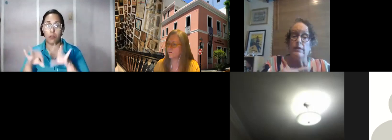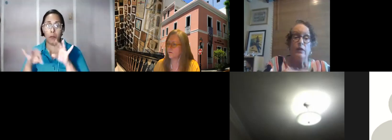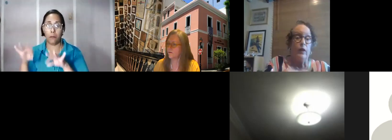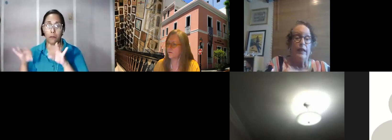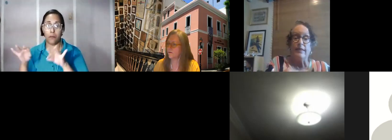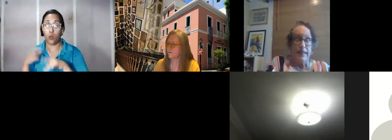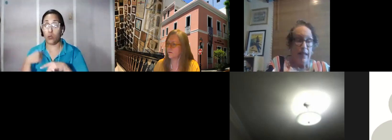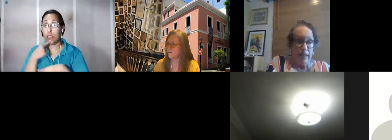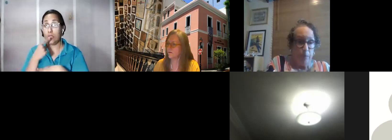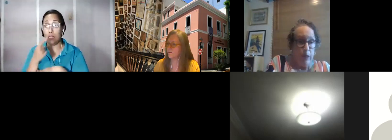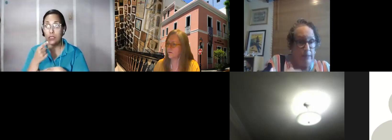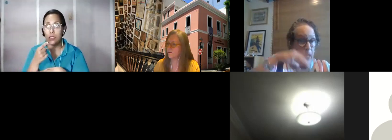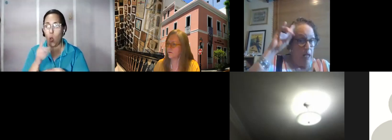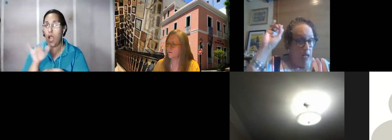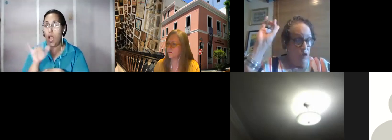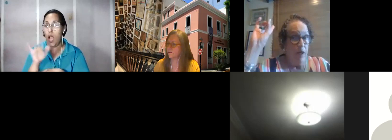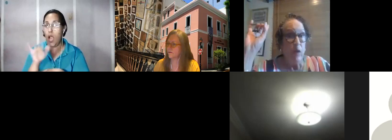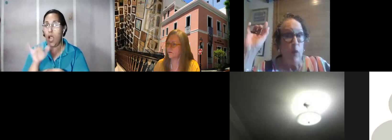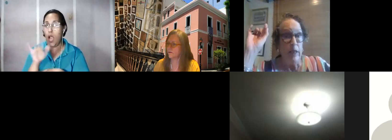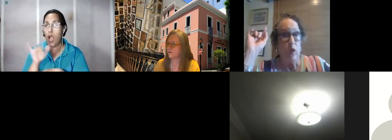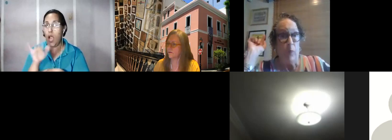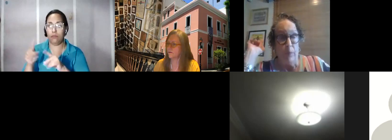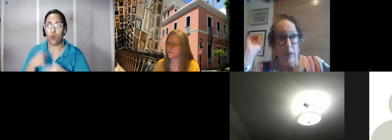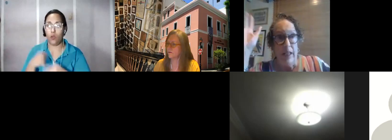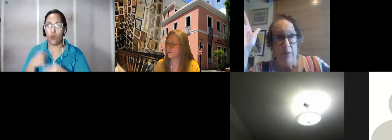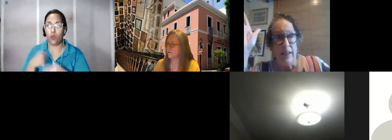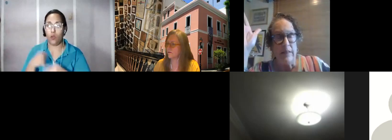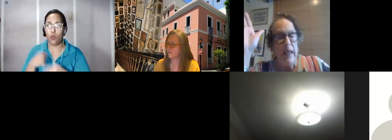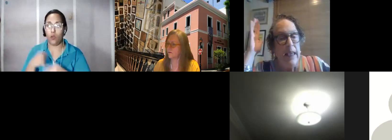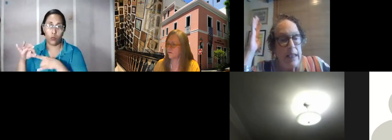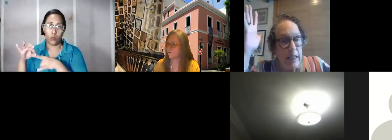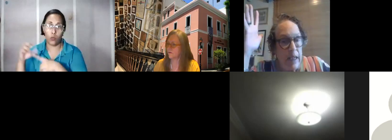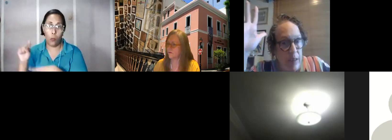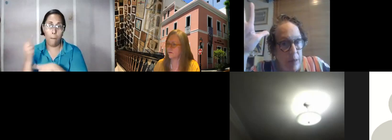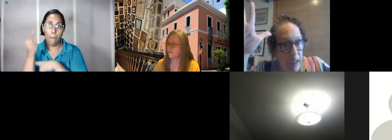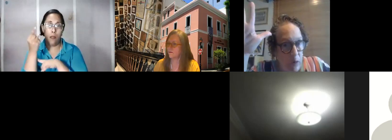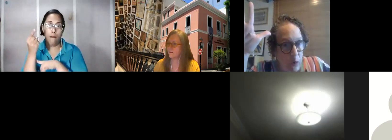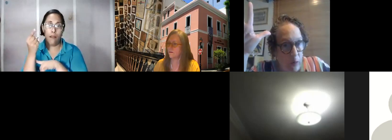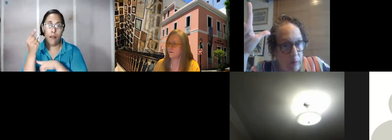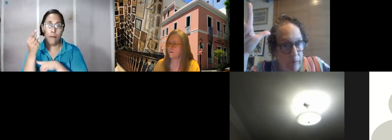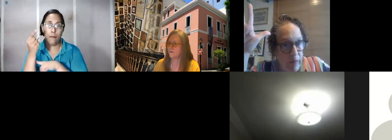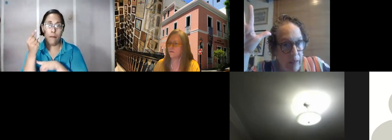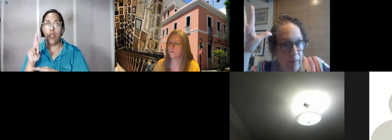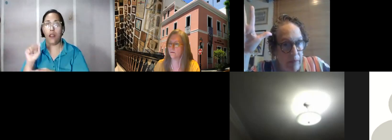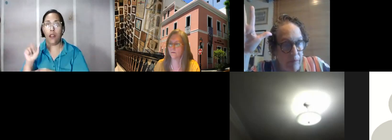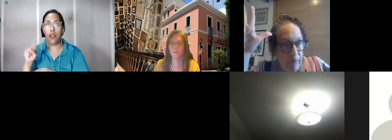no estoy diciendo que esa sea la respuesta, yo me lo encuentro por primera vez en el Renacimiento.